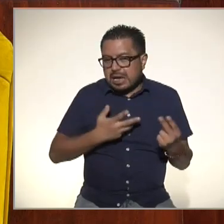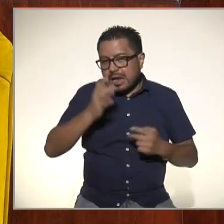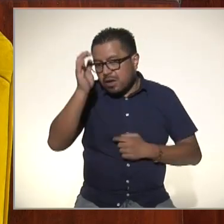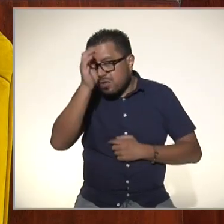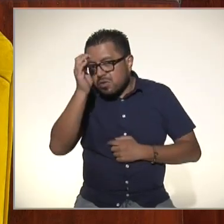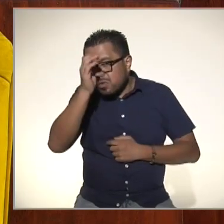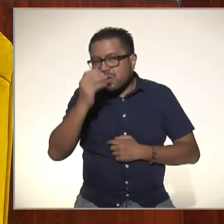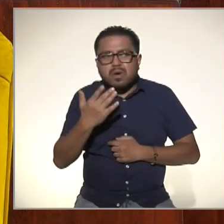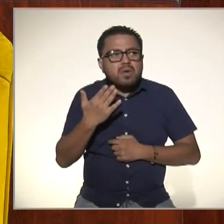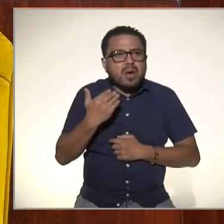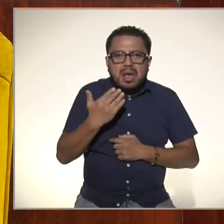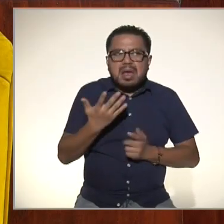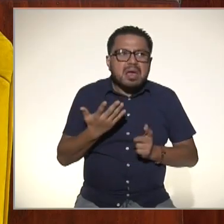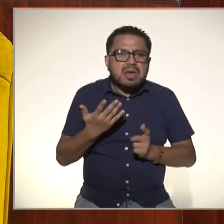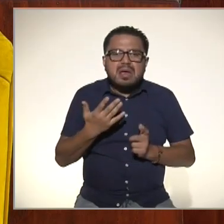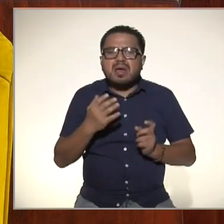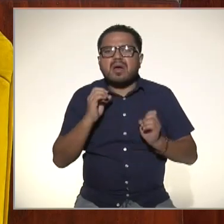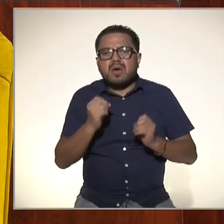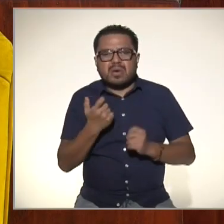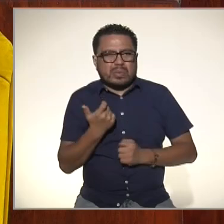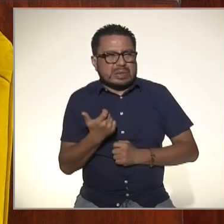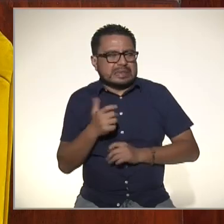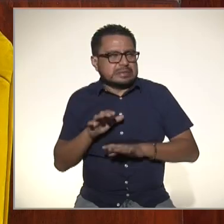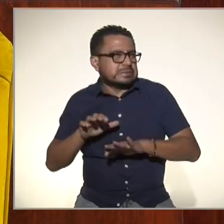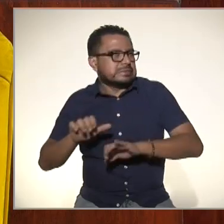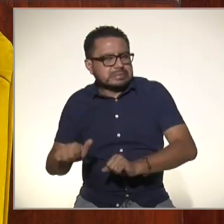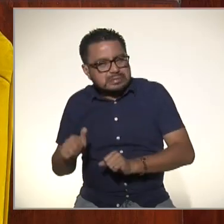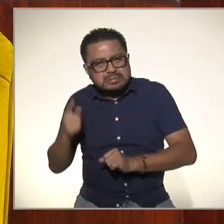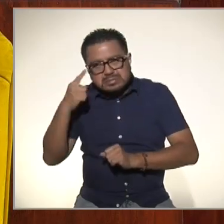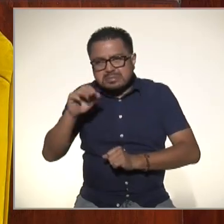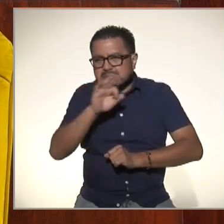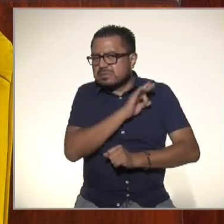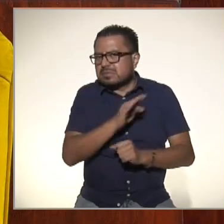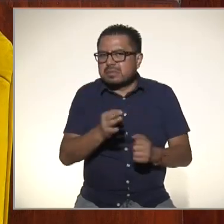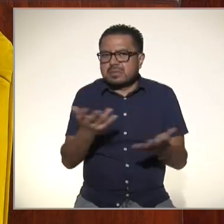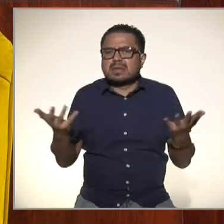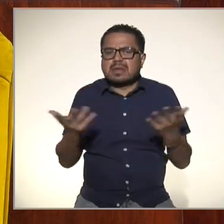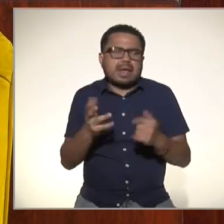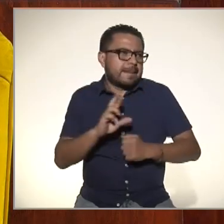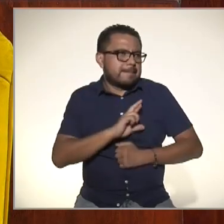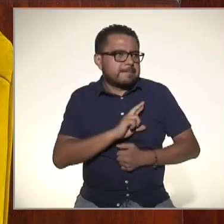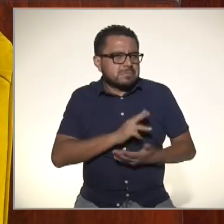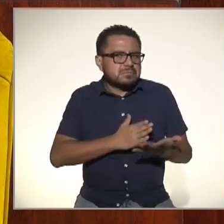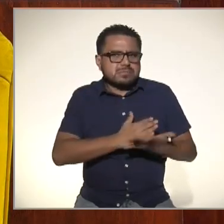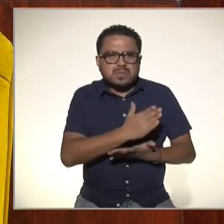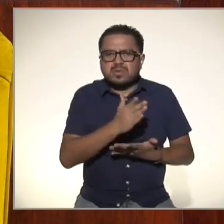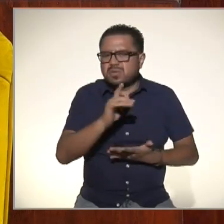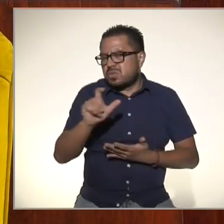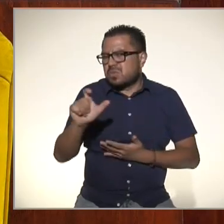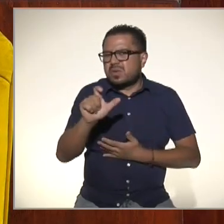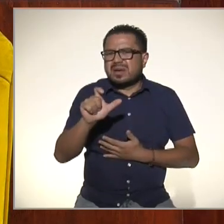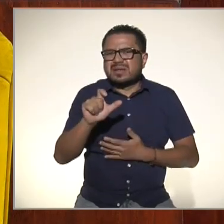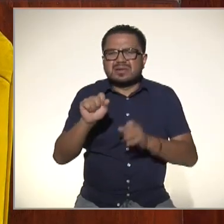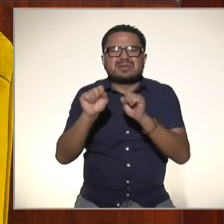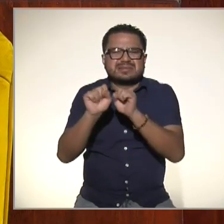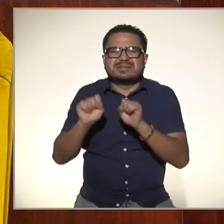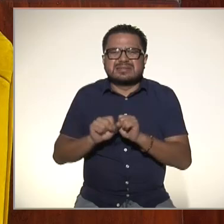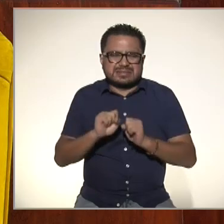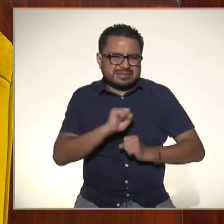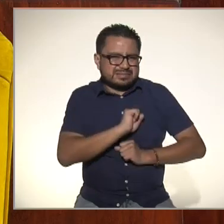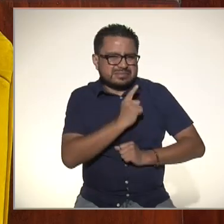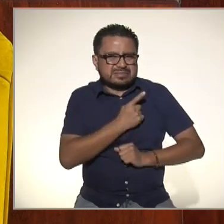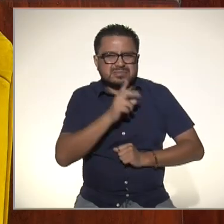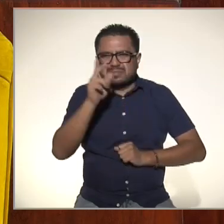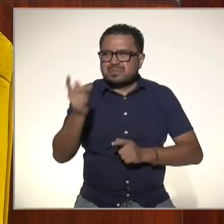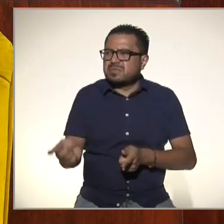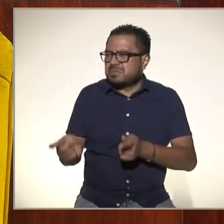cultura ni el sustento económico para poder hacerlo por la vía privada, ¿no? Y sobre todo cuando en el sistema público no